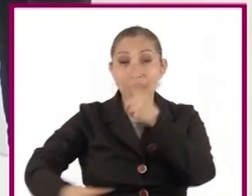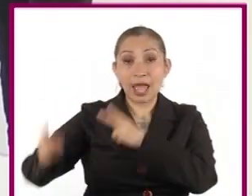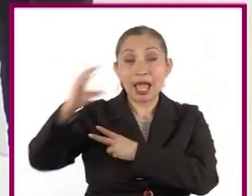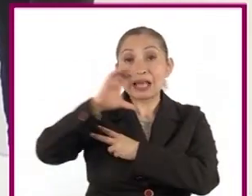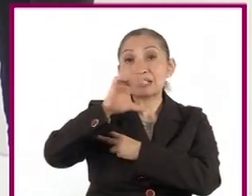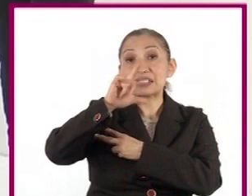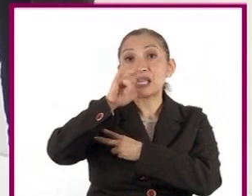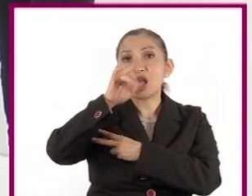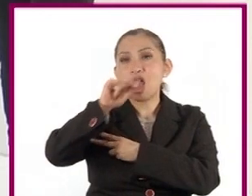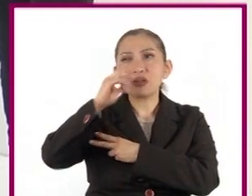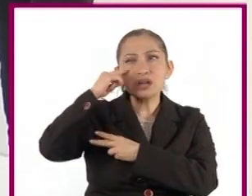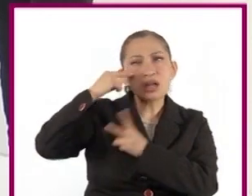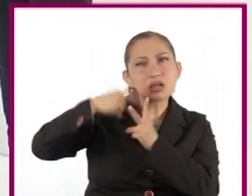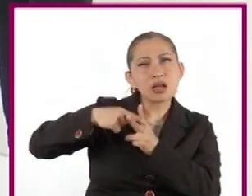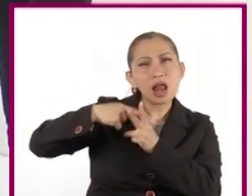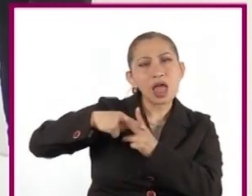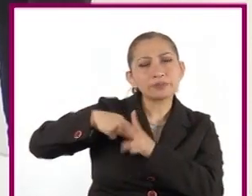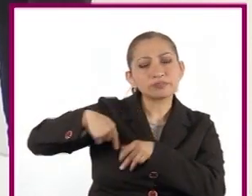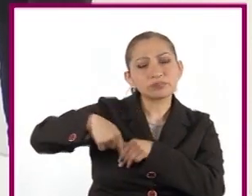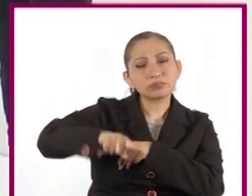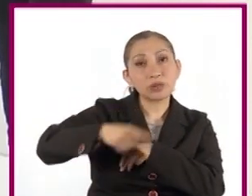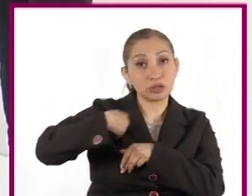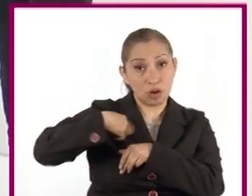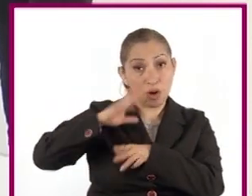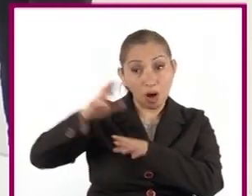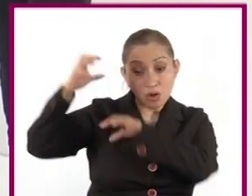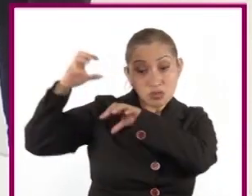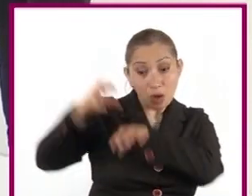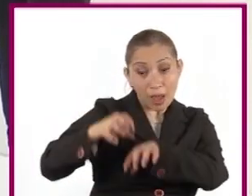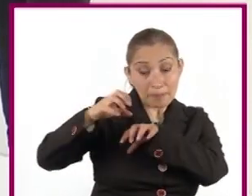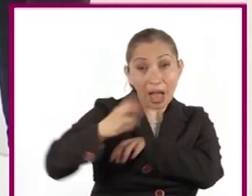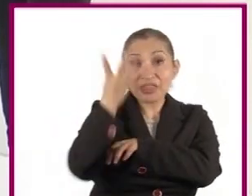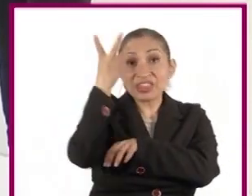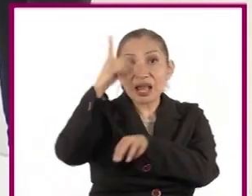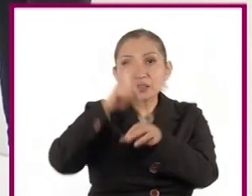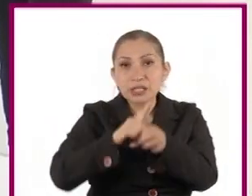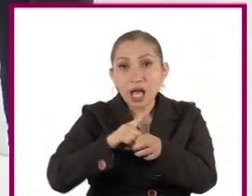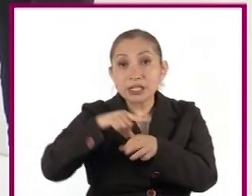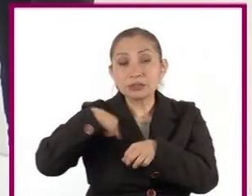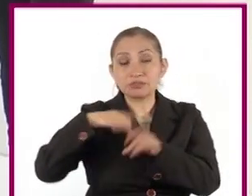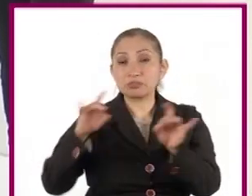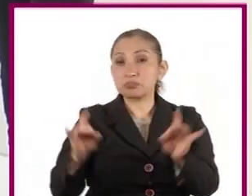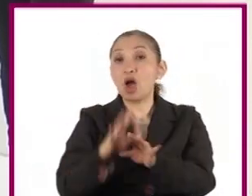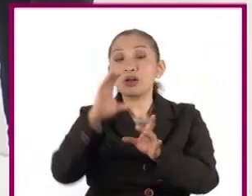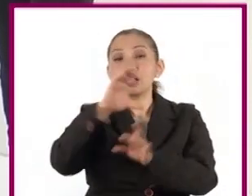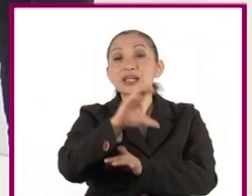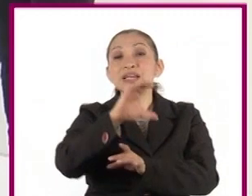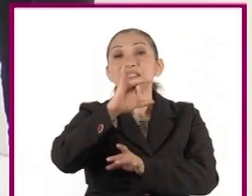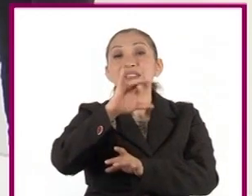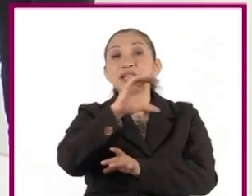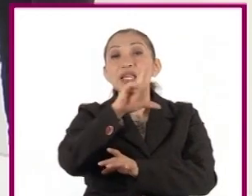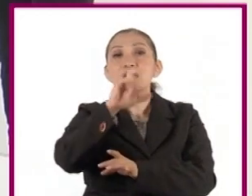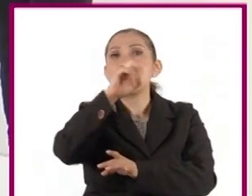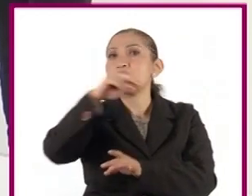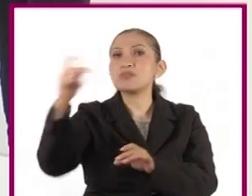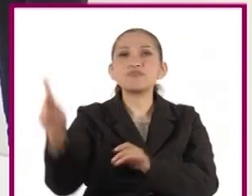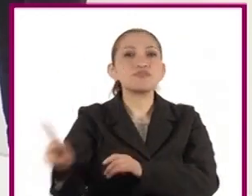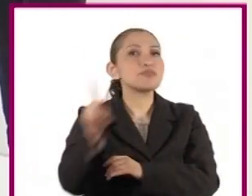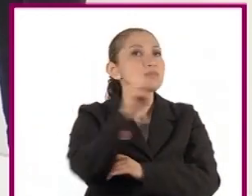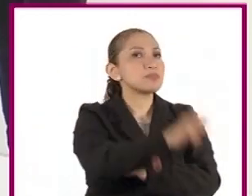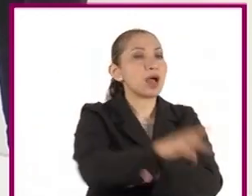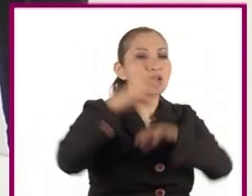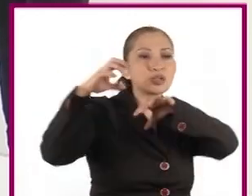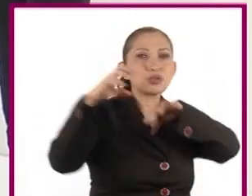ciclones, estimándose que lo que llueve en ella en 3 días a causa de un ciclón es la misma cantidad